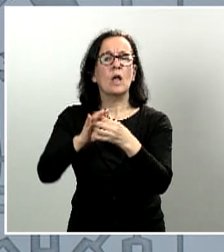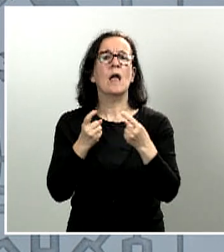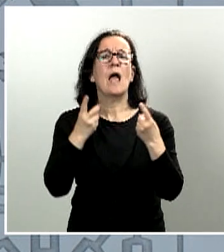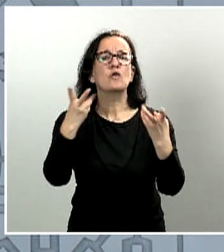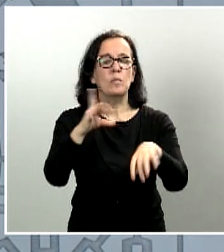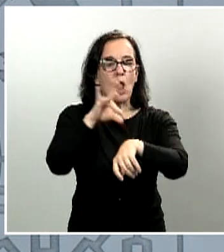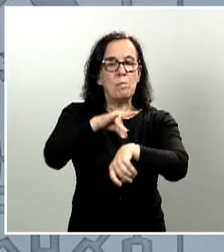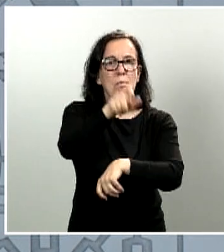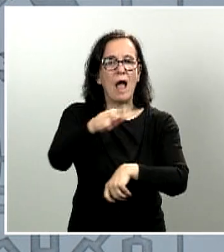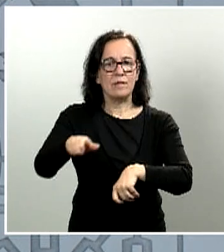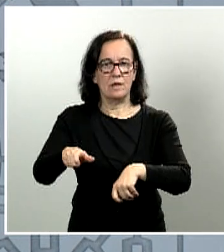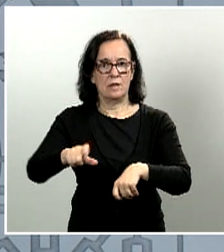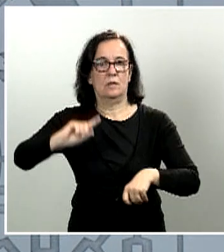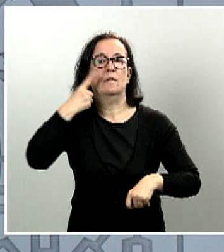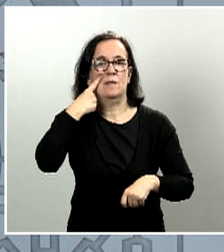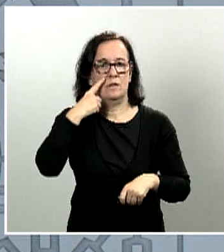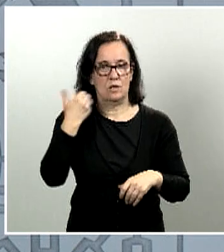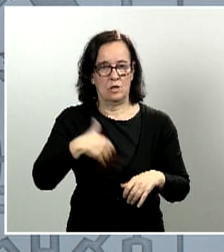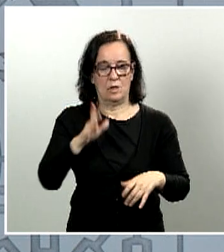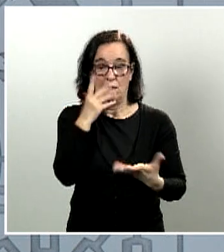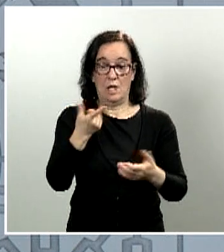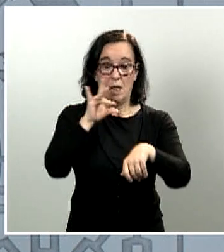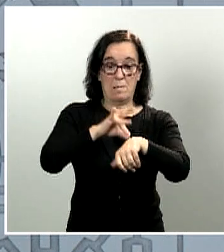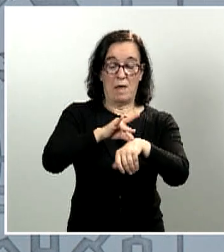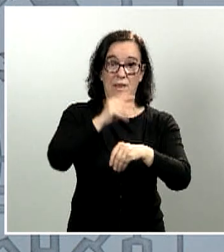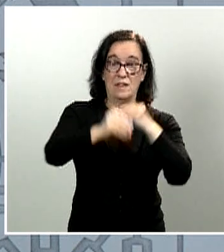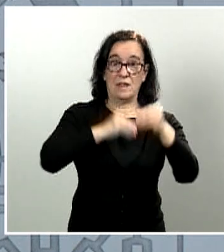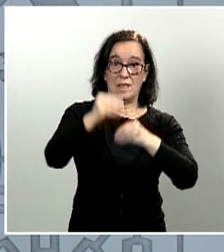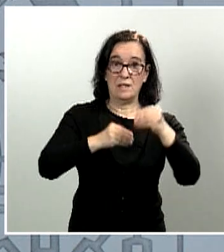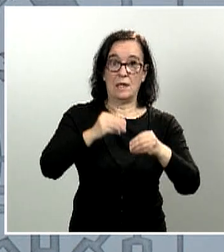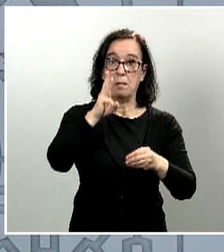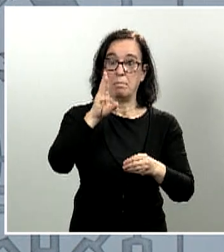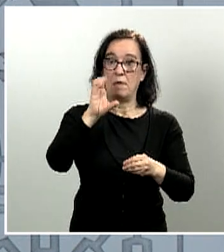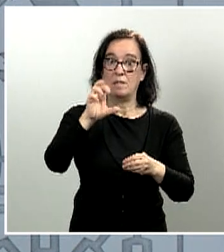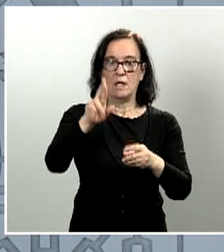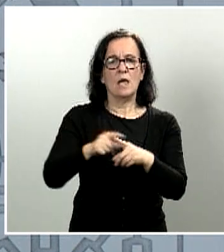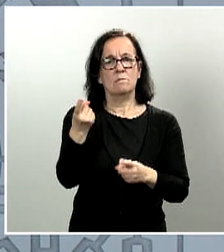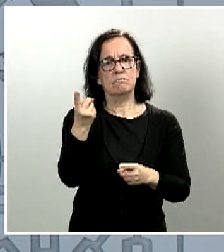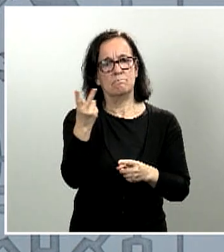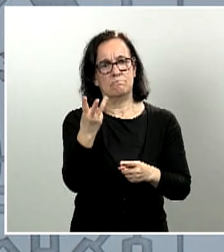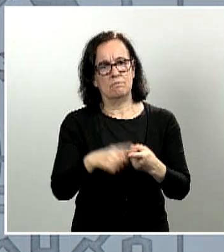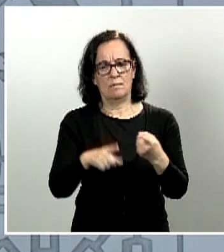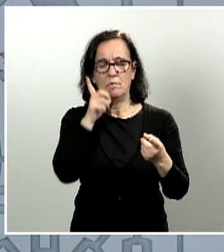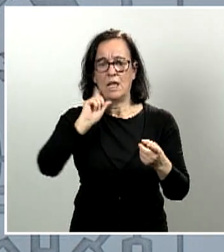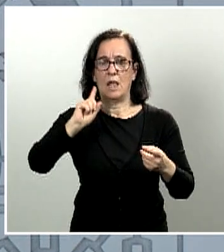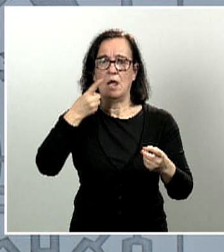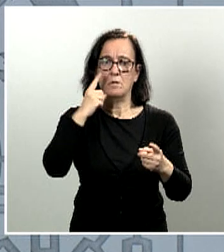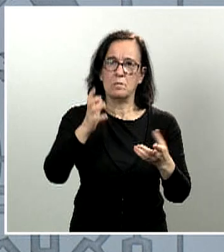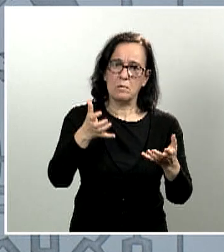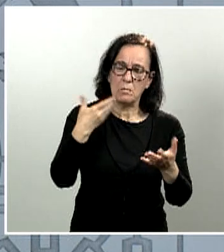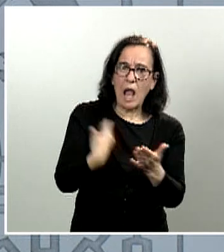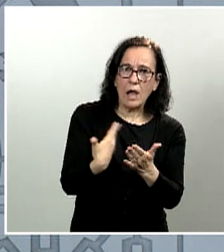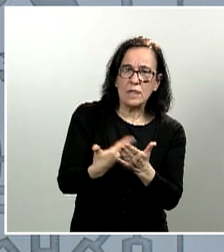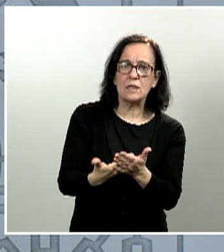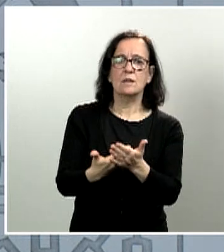pacientes diagnosticados. Hay pacientes a los que se les hacen PCRs varias veces para el diagnóstico, para garantizar que ya no